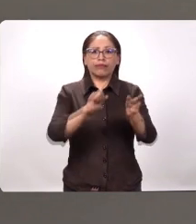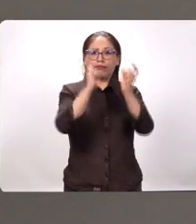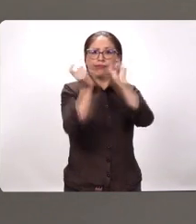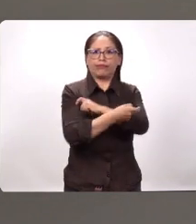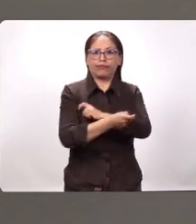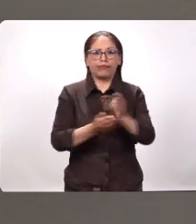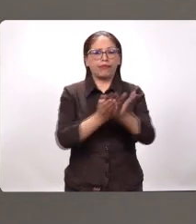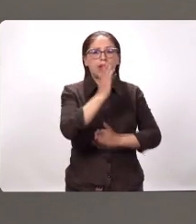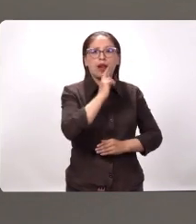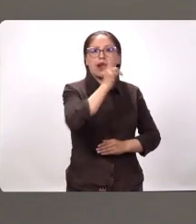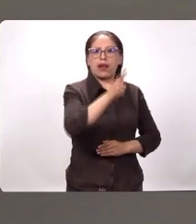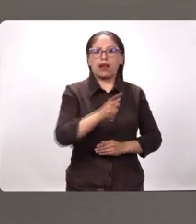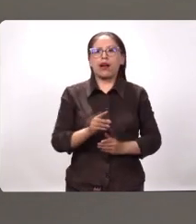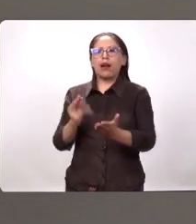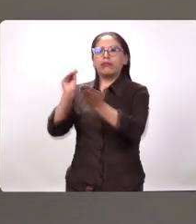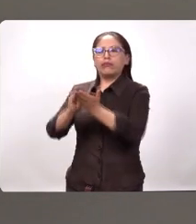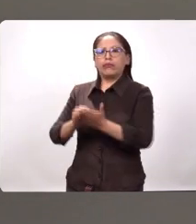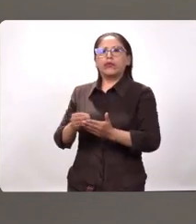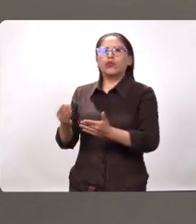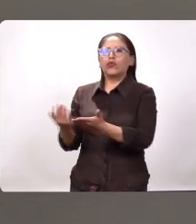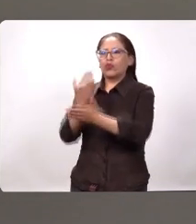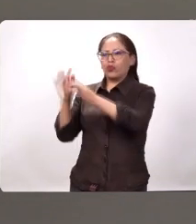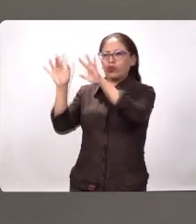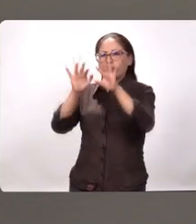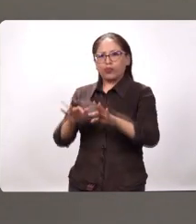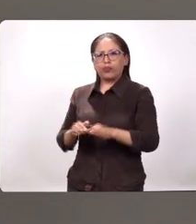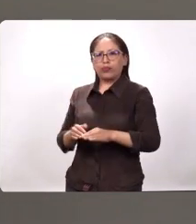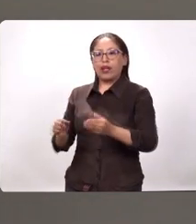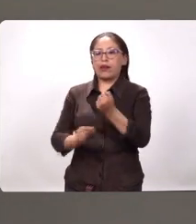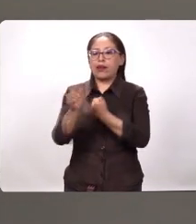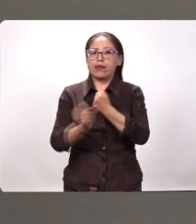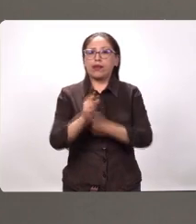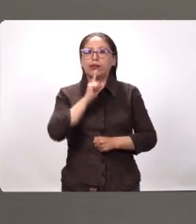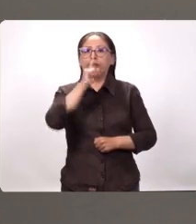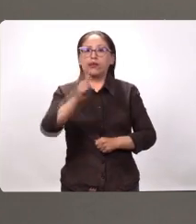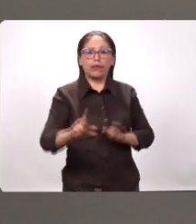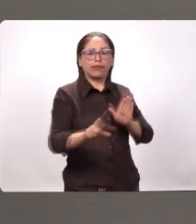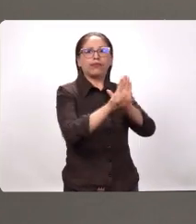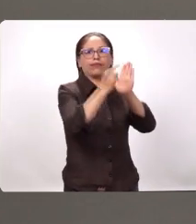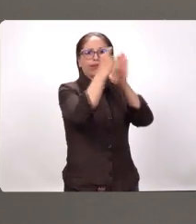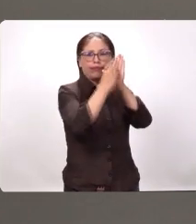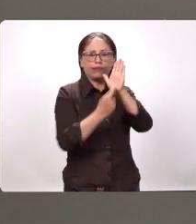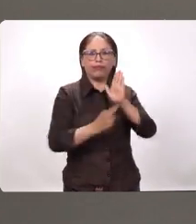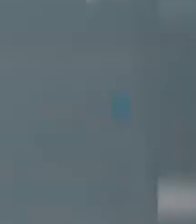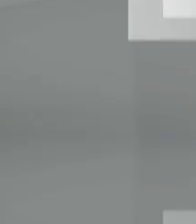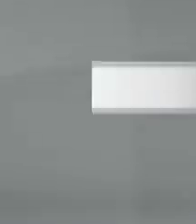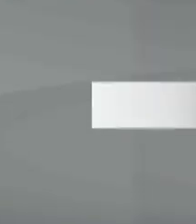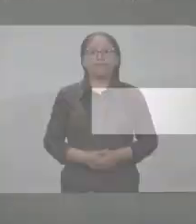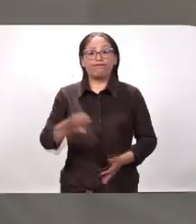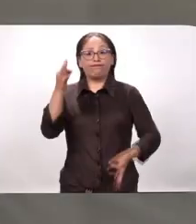y modernizaremos derechos reales con la implementación de sistemas digitales que garanticen la seguridad jurídica del